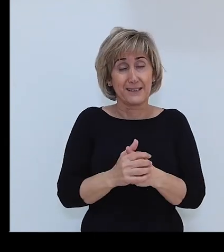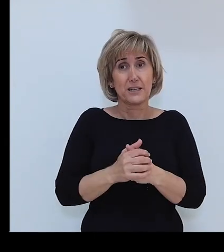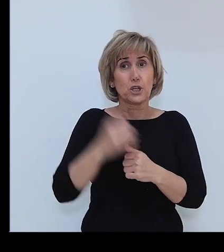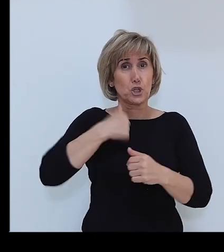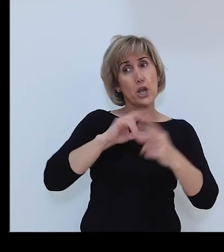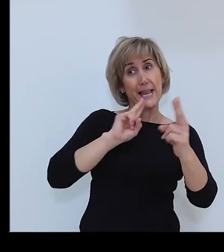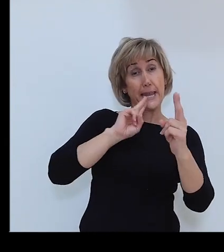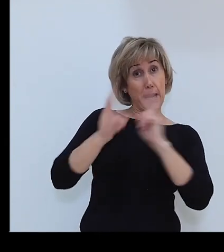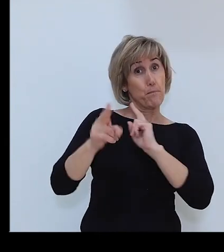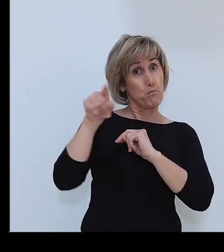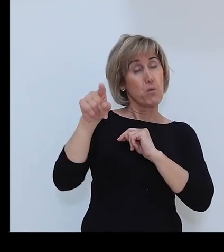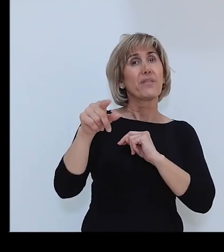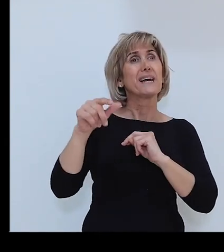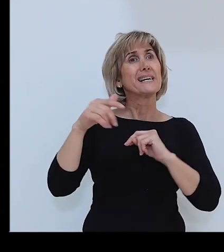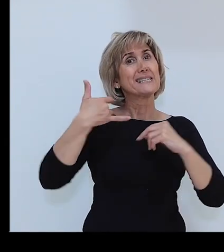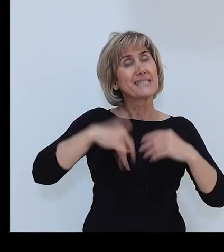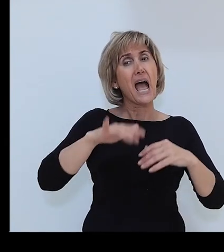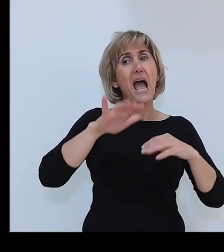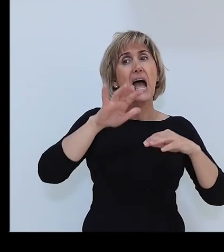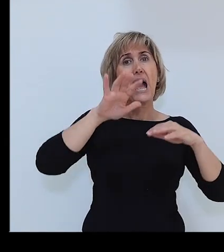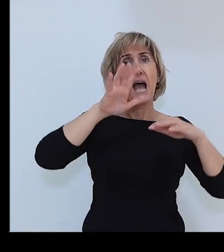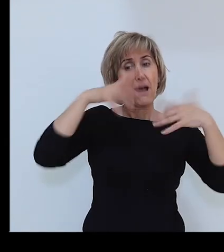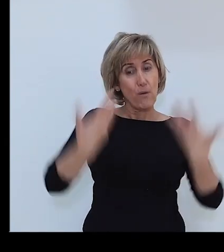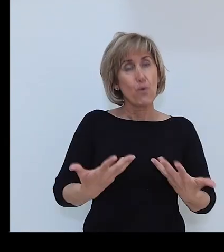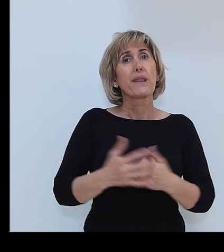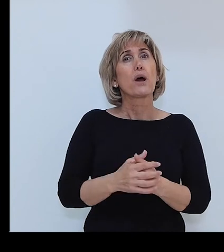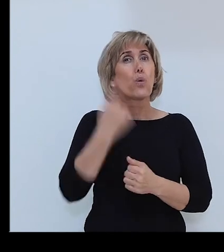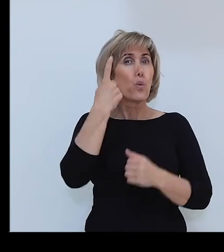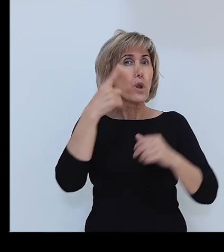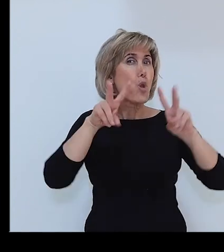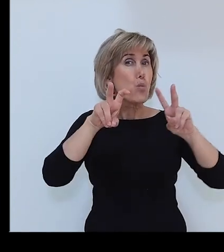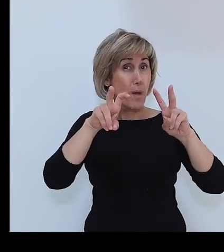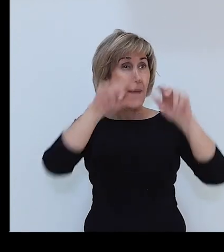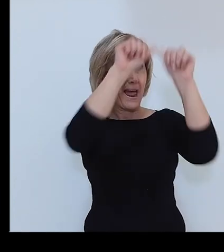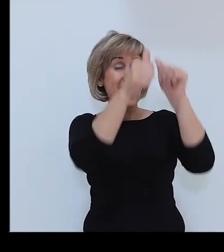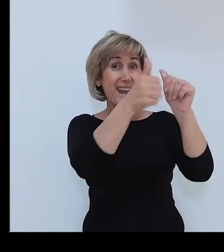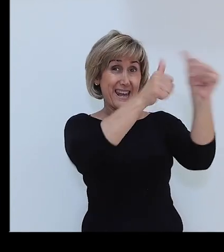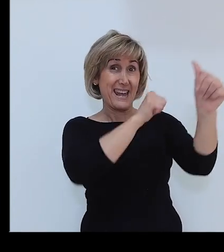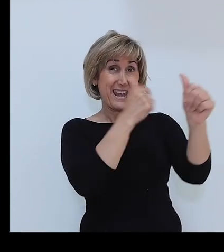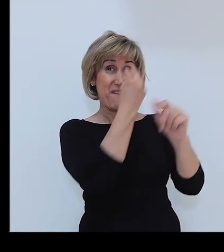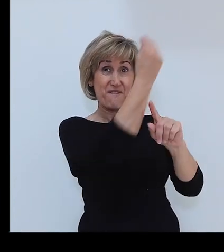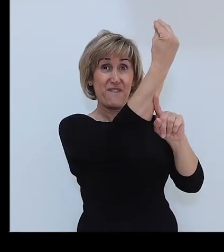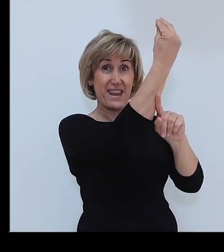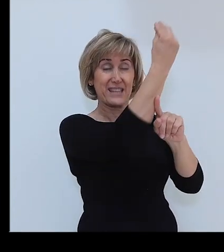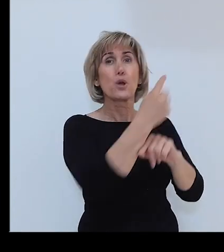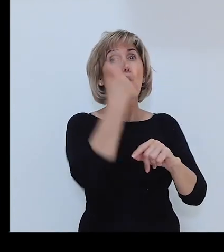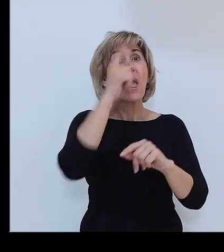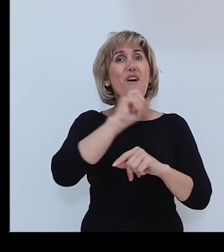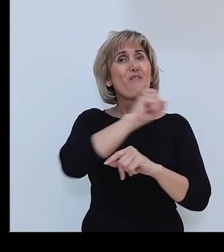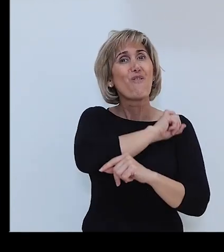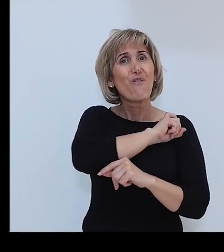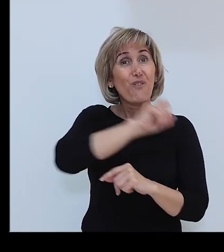relaciono su frase de Martino de dónde están las mujeres y bueno, la respondo un poco de ya tenemos